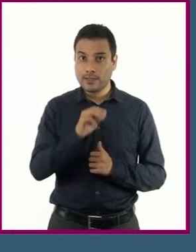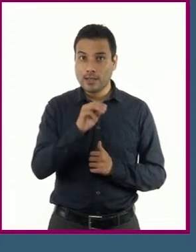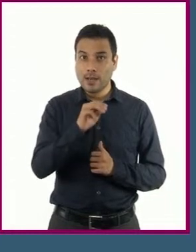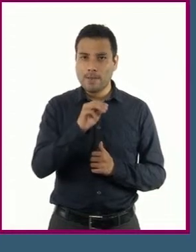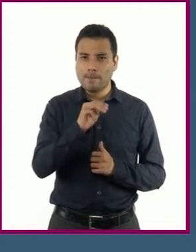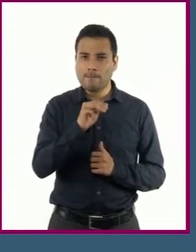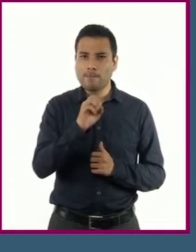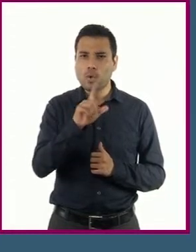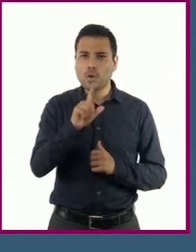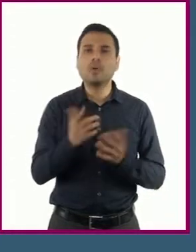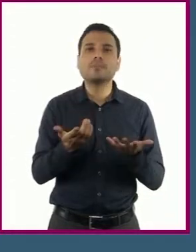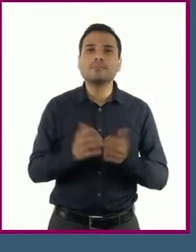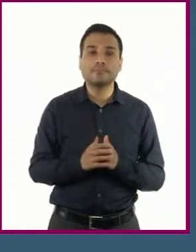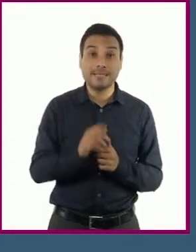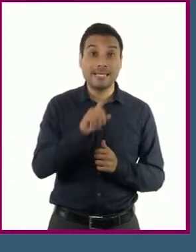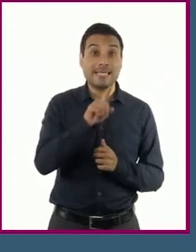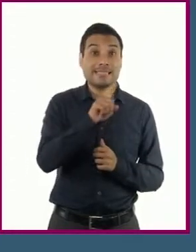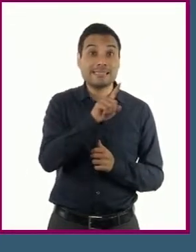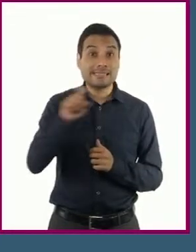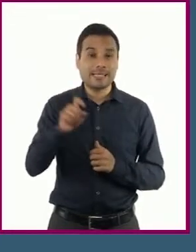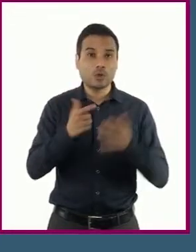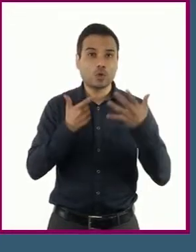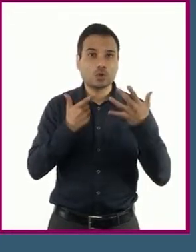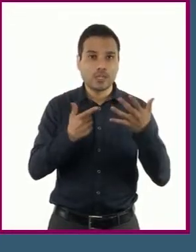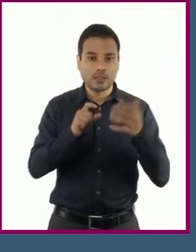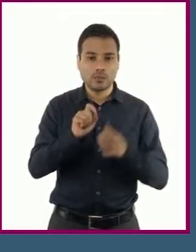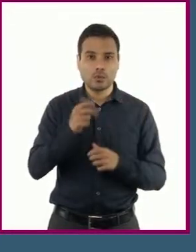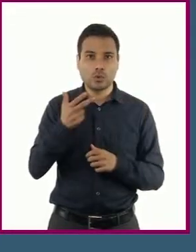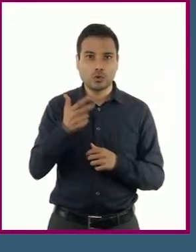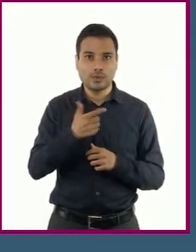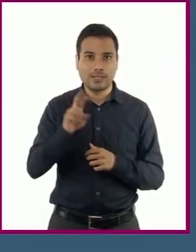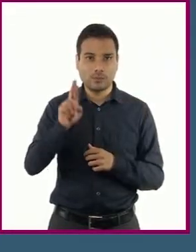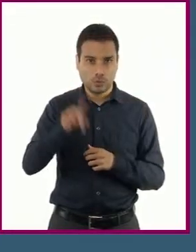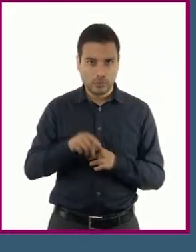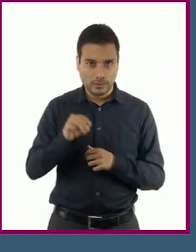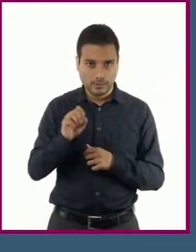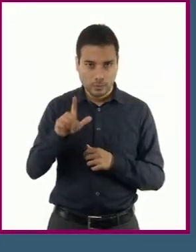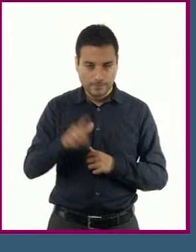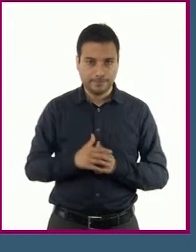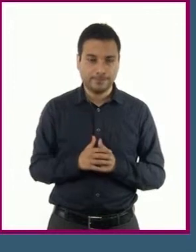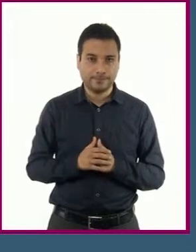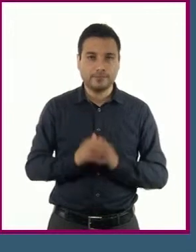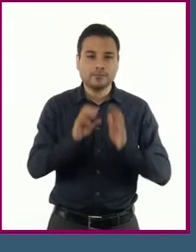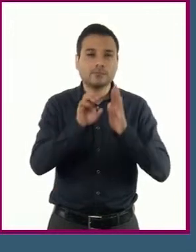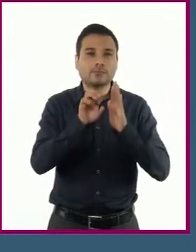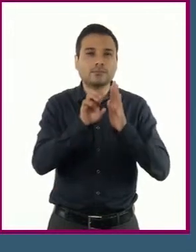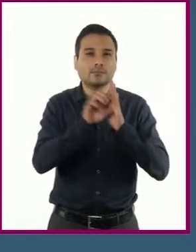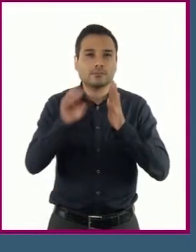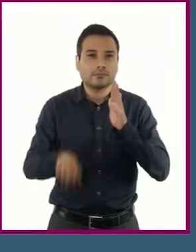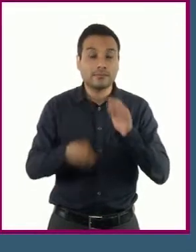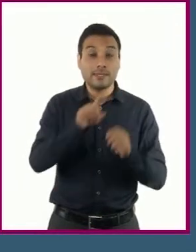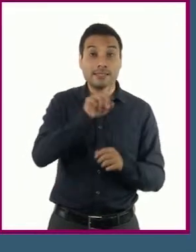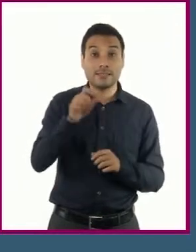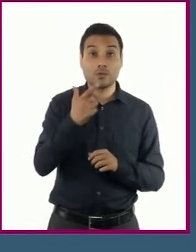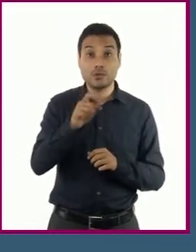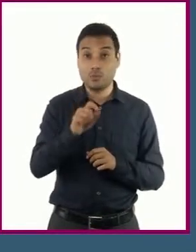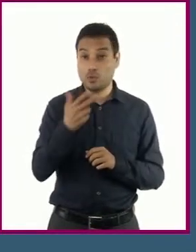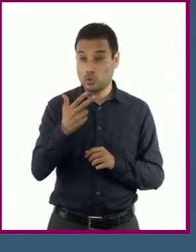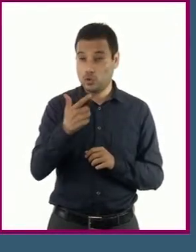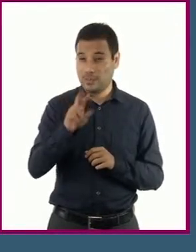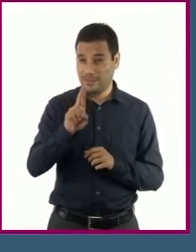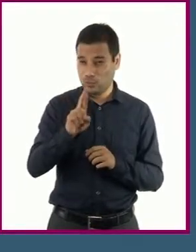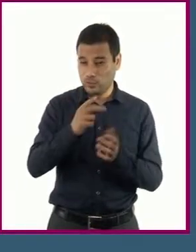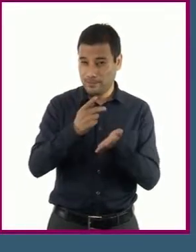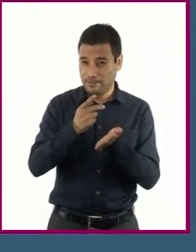la plata es 107.8 gramos sobre mol. Cuando miden 107.8 gramos